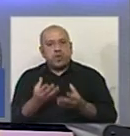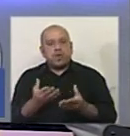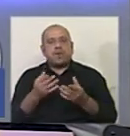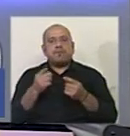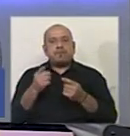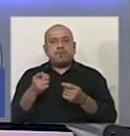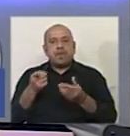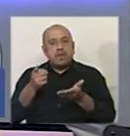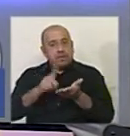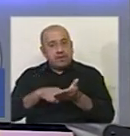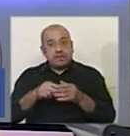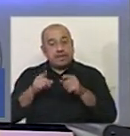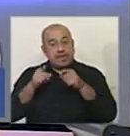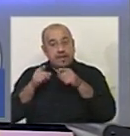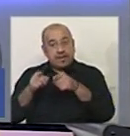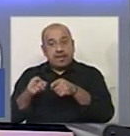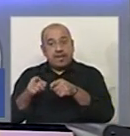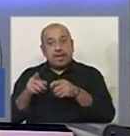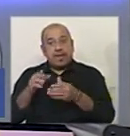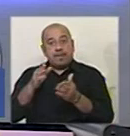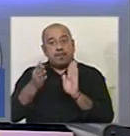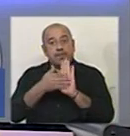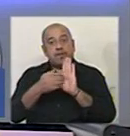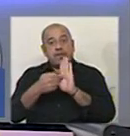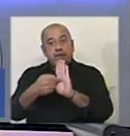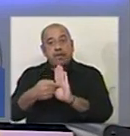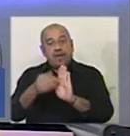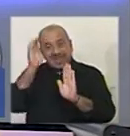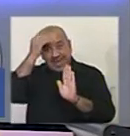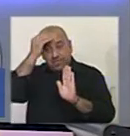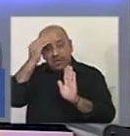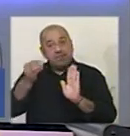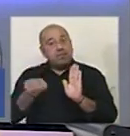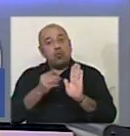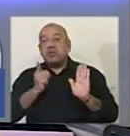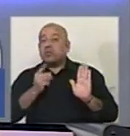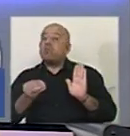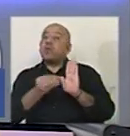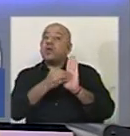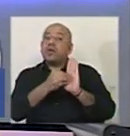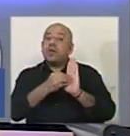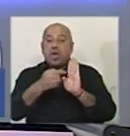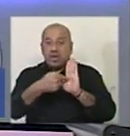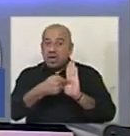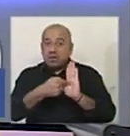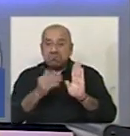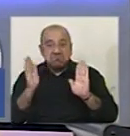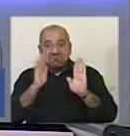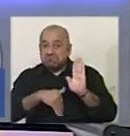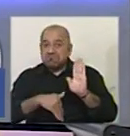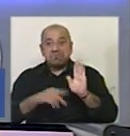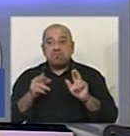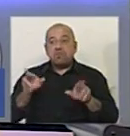además de ese aparte que hizo incluir Trump en la declaración, también no se menciona el rechazo